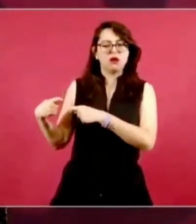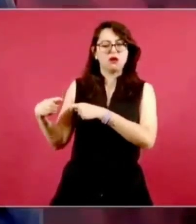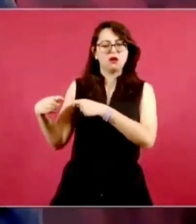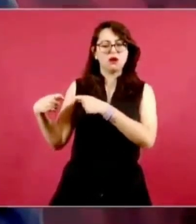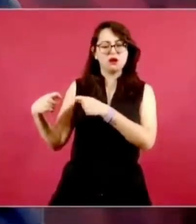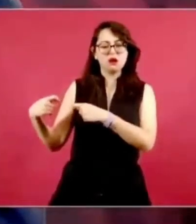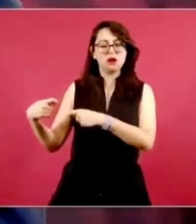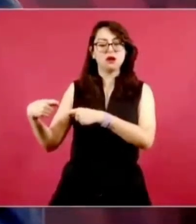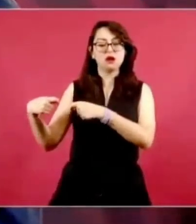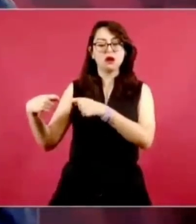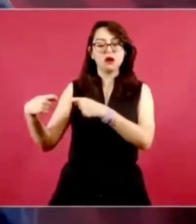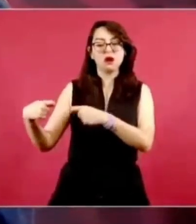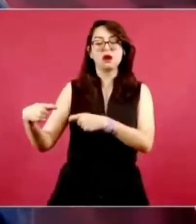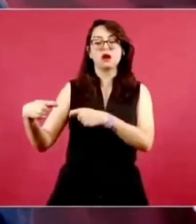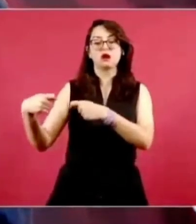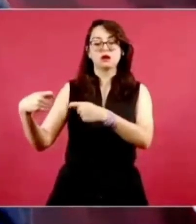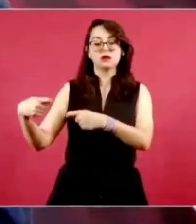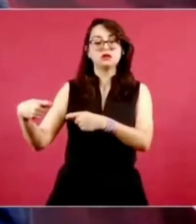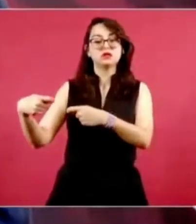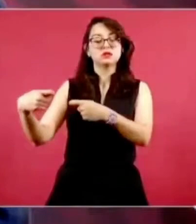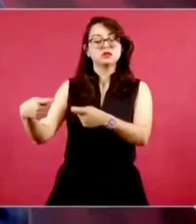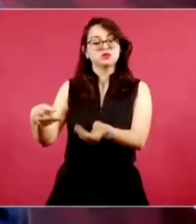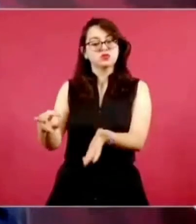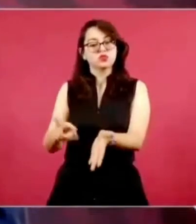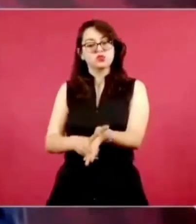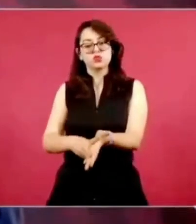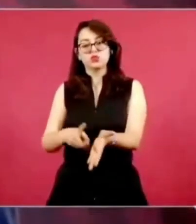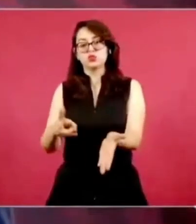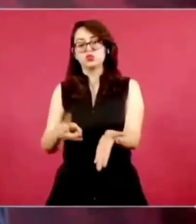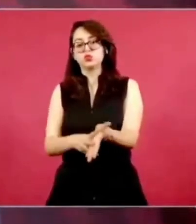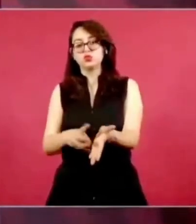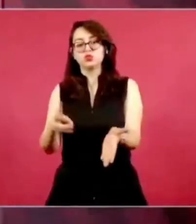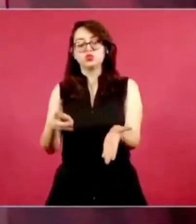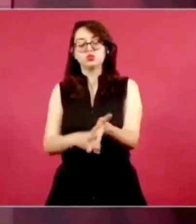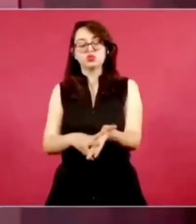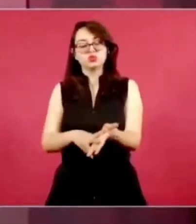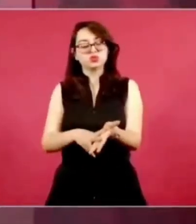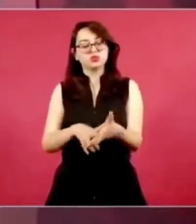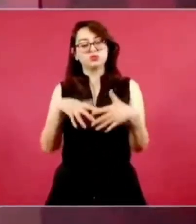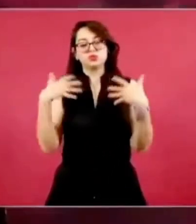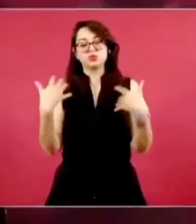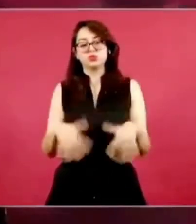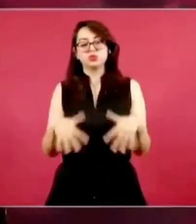que es algo muy valioso, extraordinario,